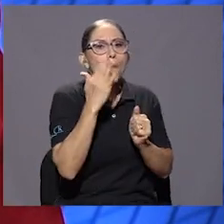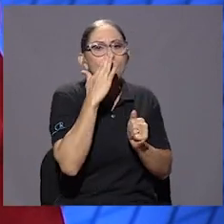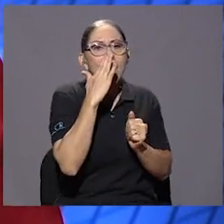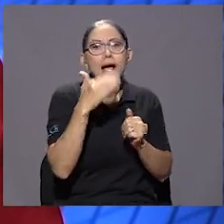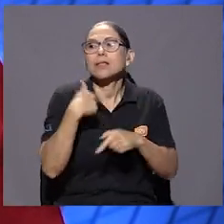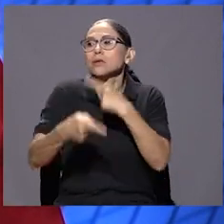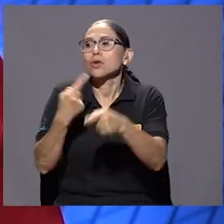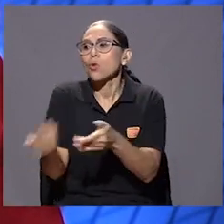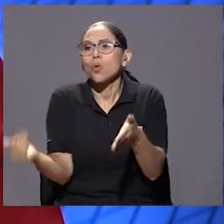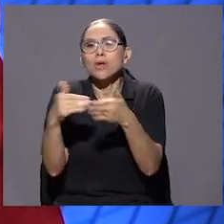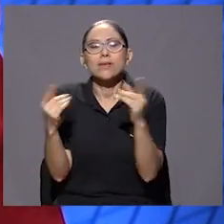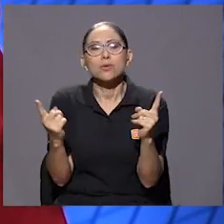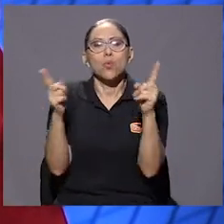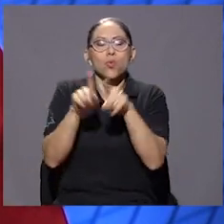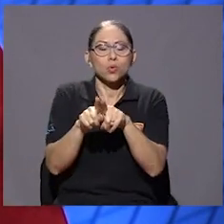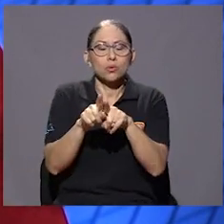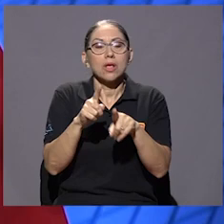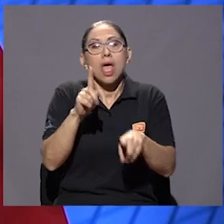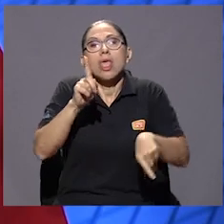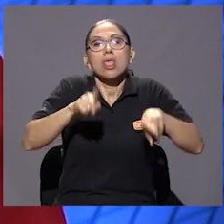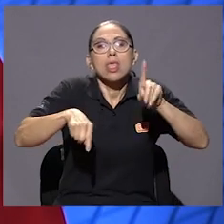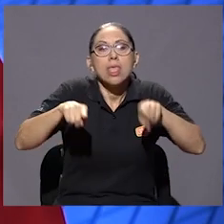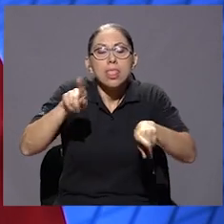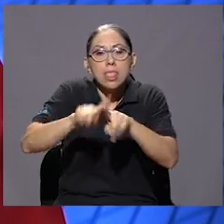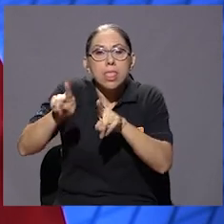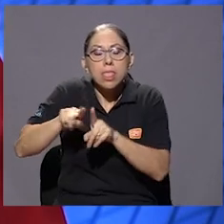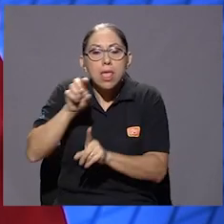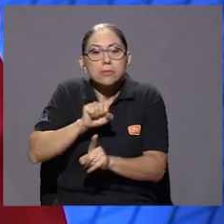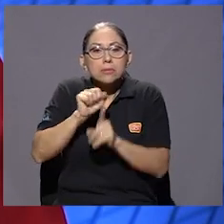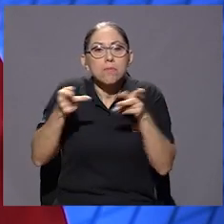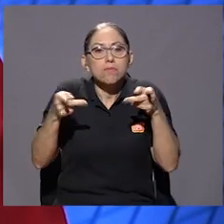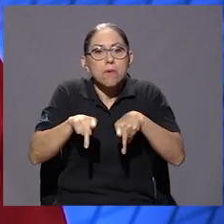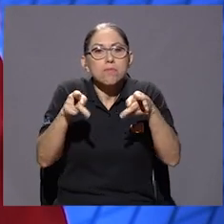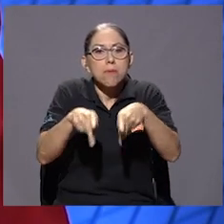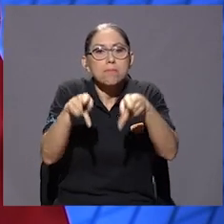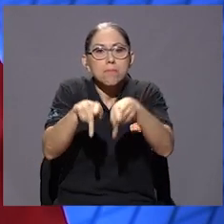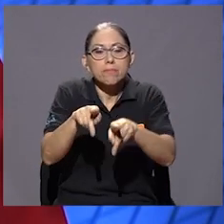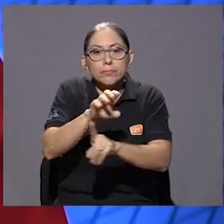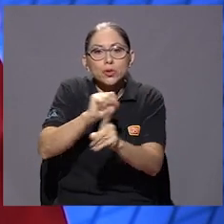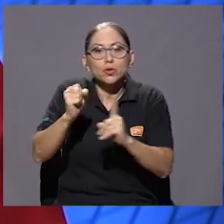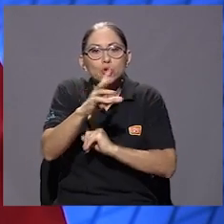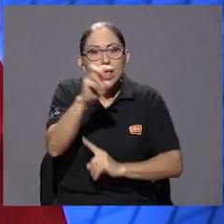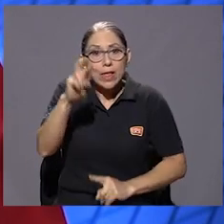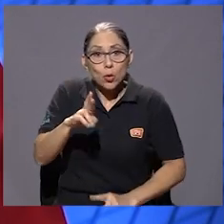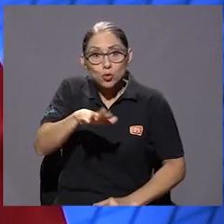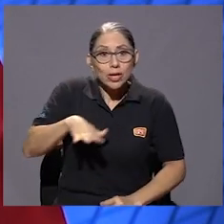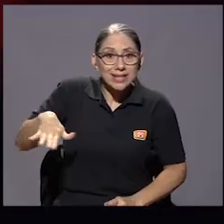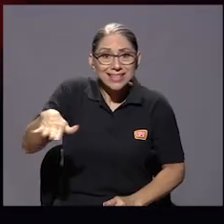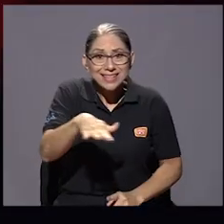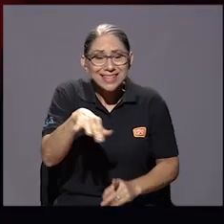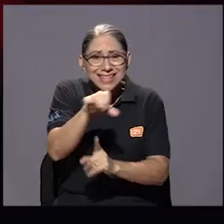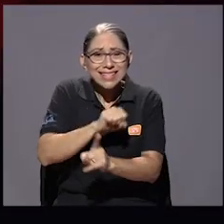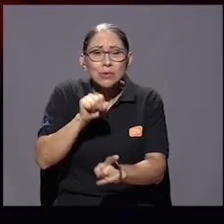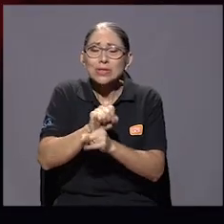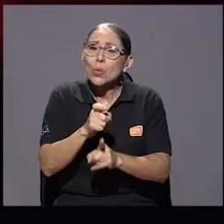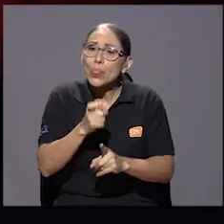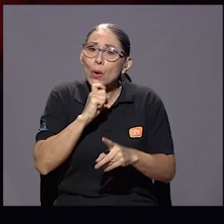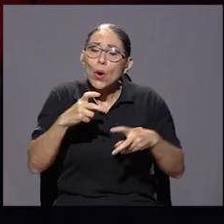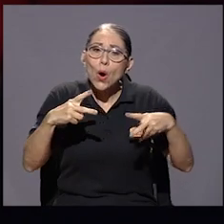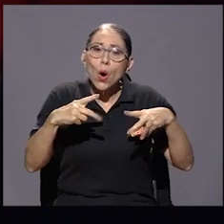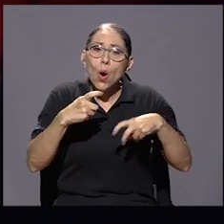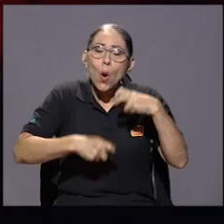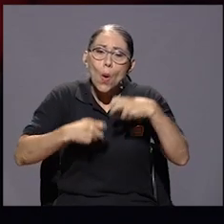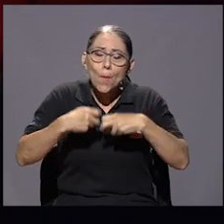a estar juntos. Es decir, hay muchas circunstancias que generan en la sociedad costarricense de hoy en día una situación muy